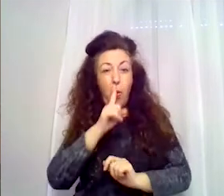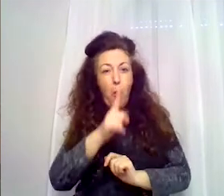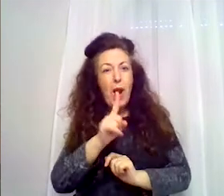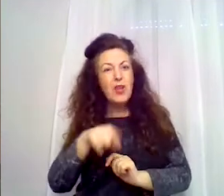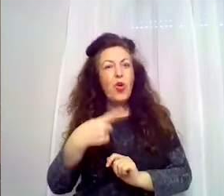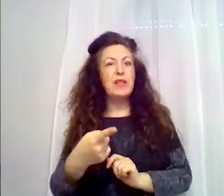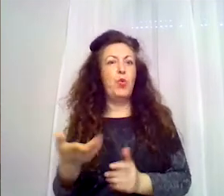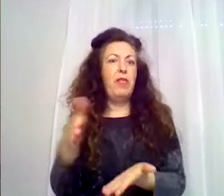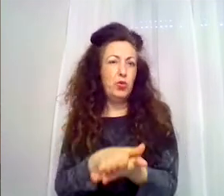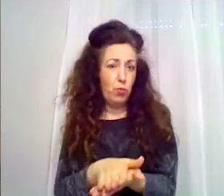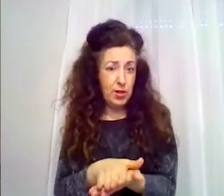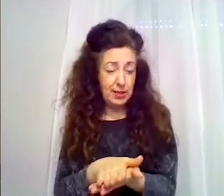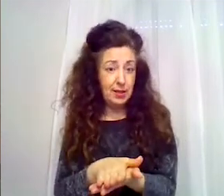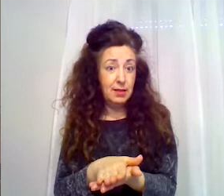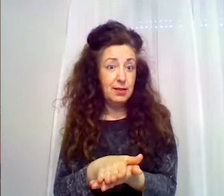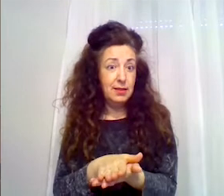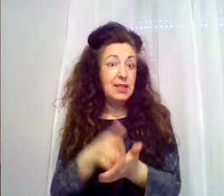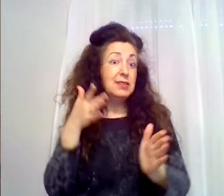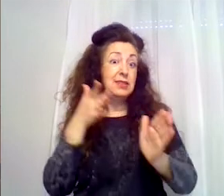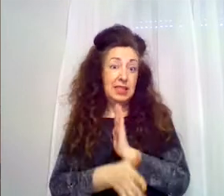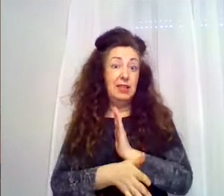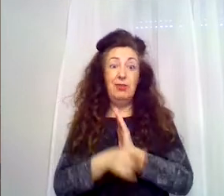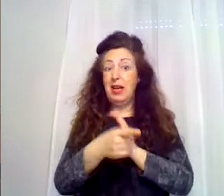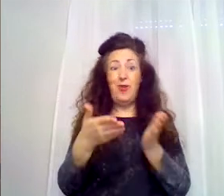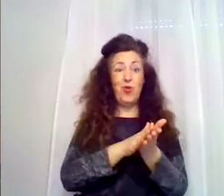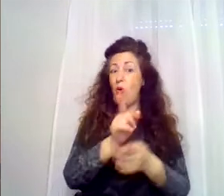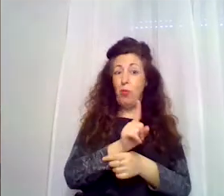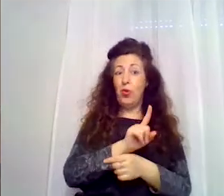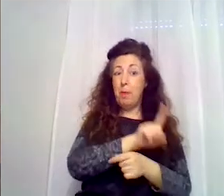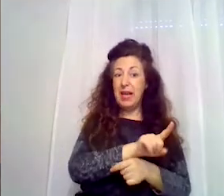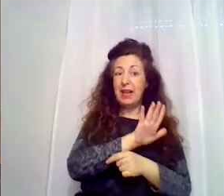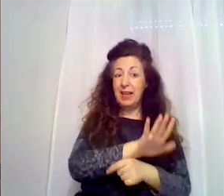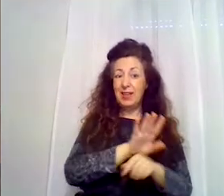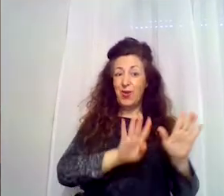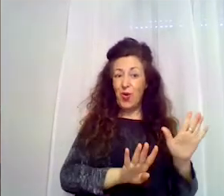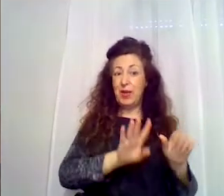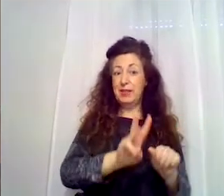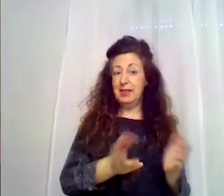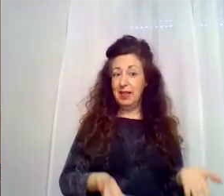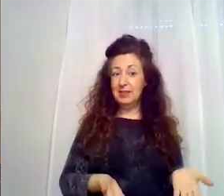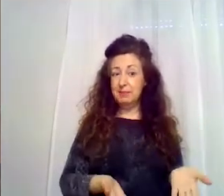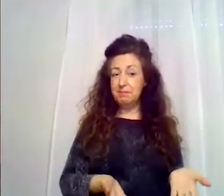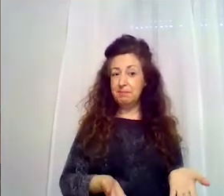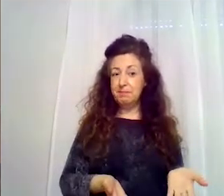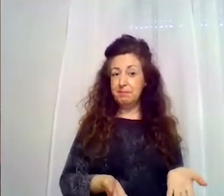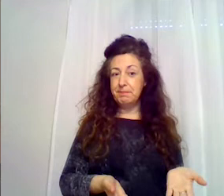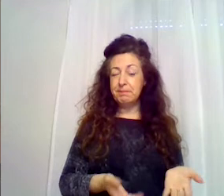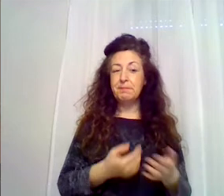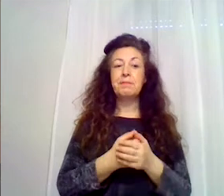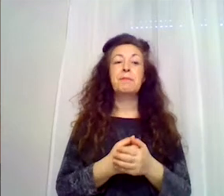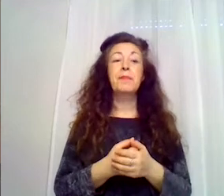Shakespeare, y puso como coautor a Christopher Marlowe. Bueno, aquí está Antonio Ballesteros, que es un perfecto conocedor